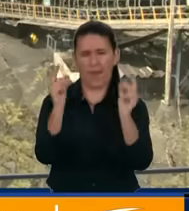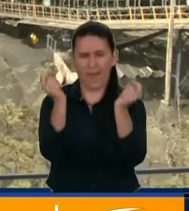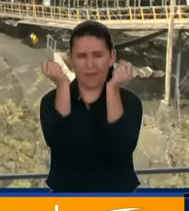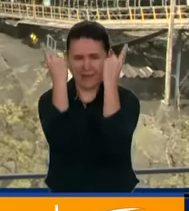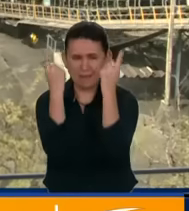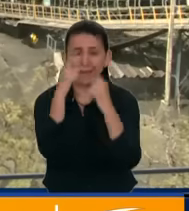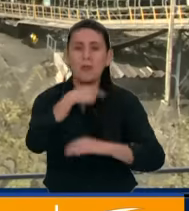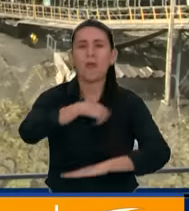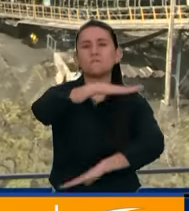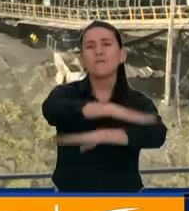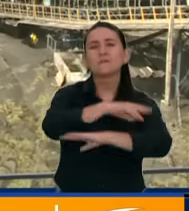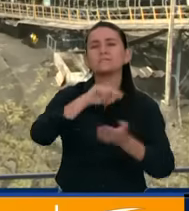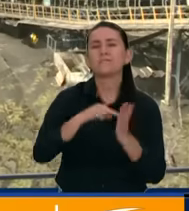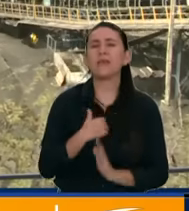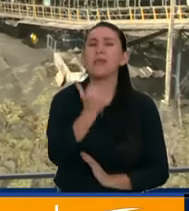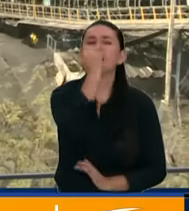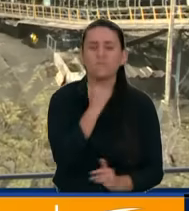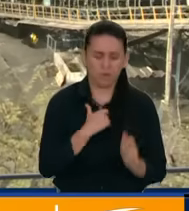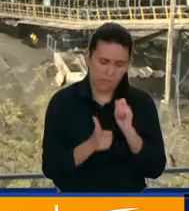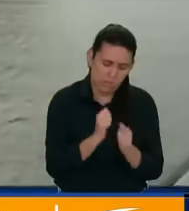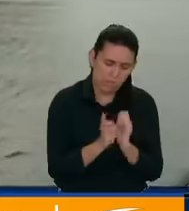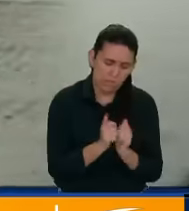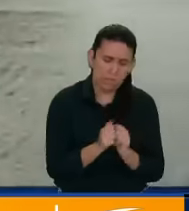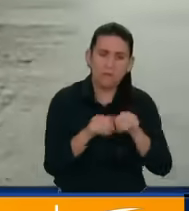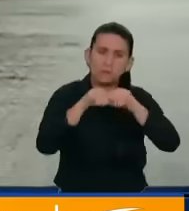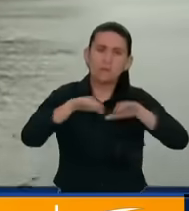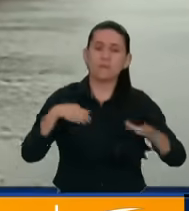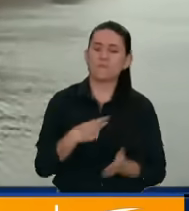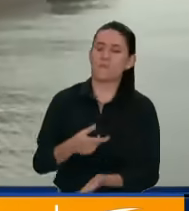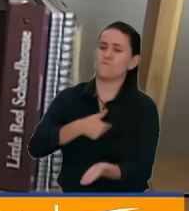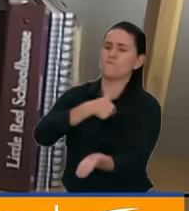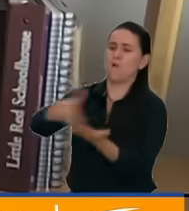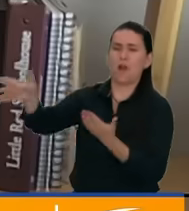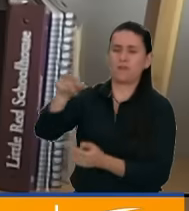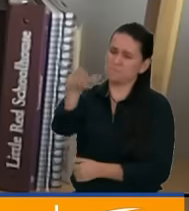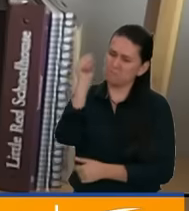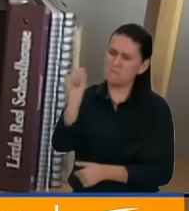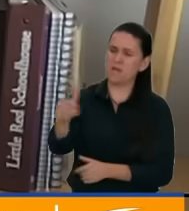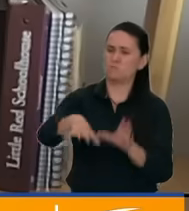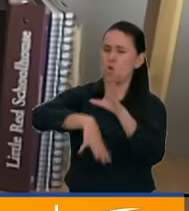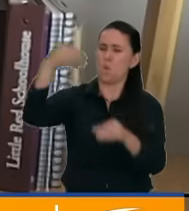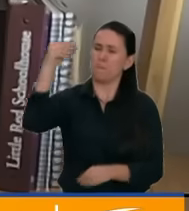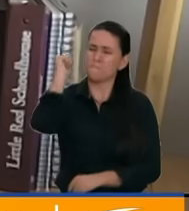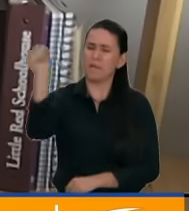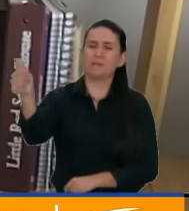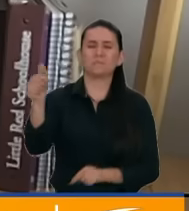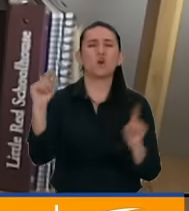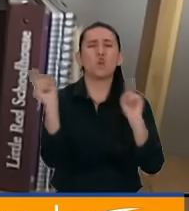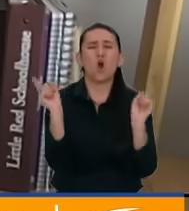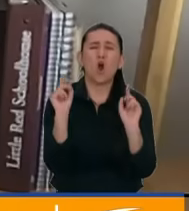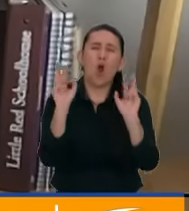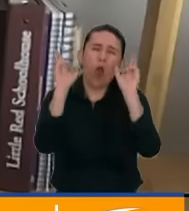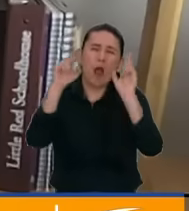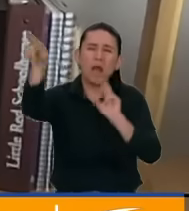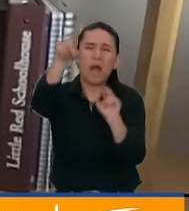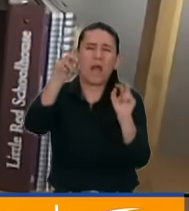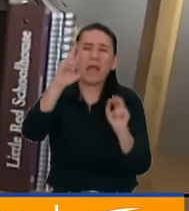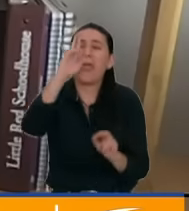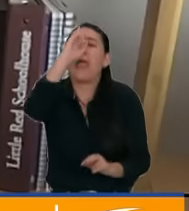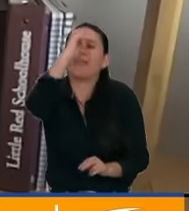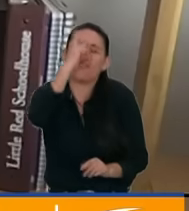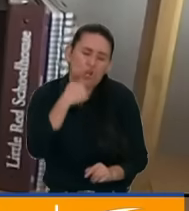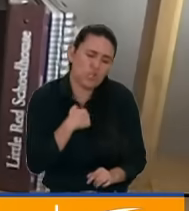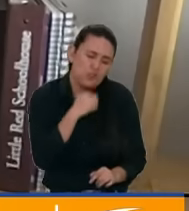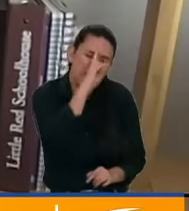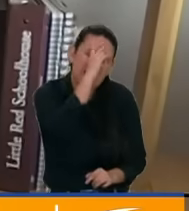equivocó cuando estaba escribiendo el tuit que le pedía al embajador irse, que entienda esto como un una equivocación y que de aquí en adelante los